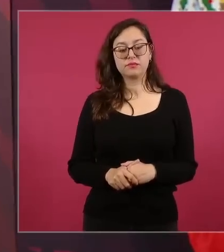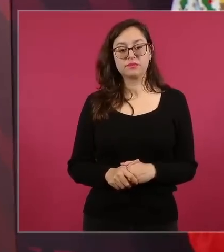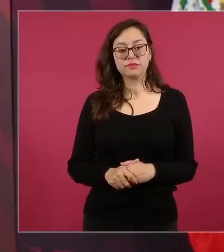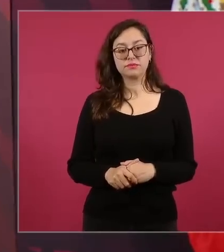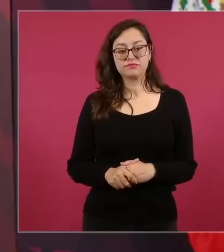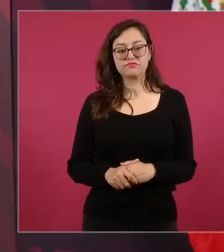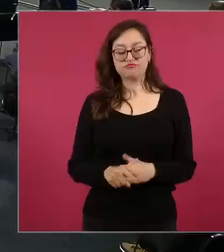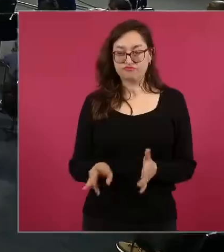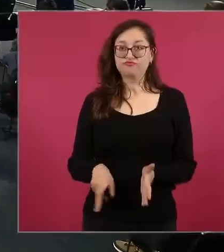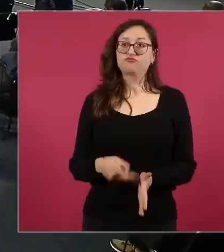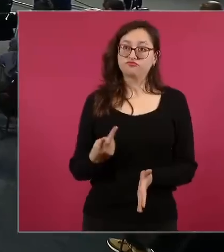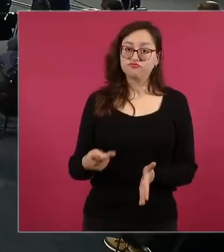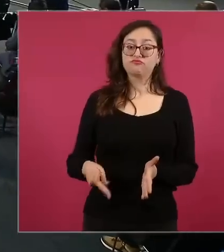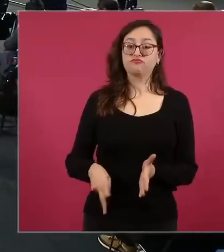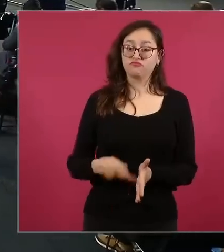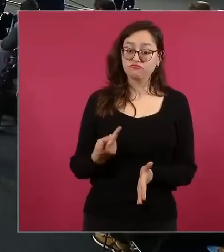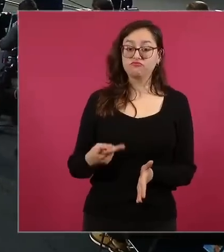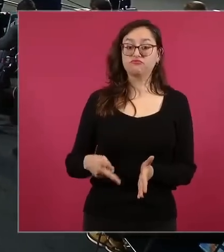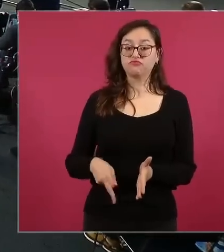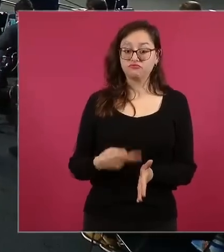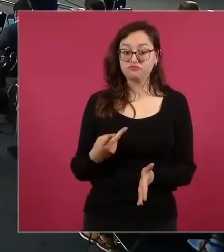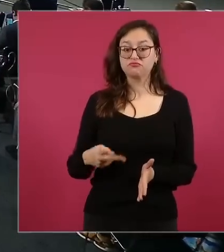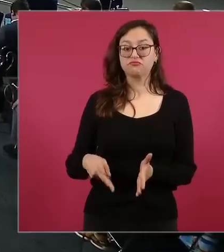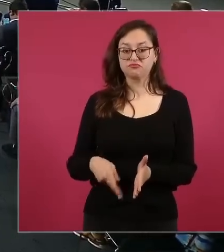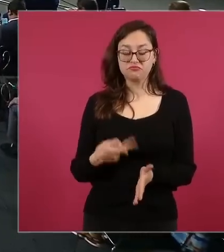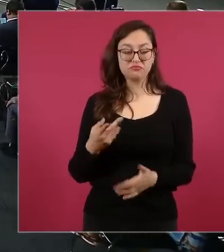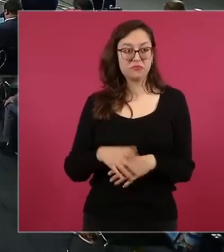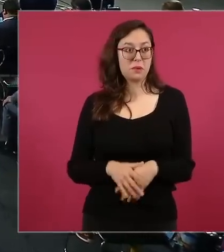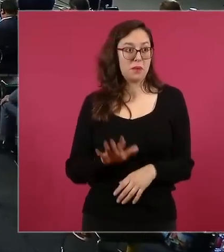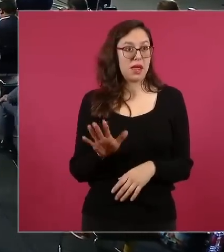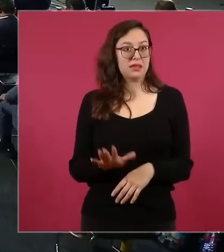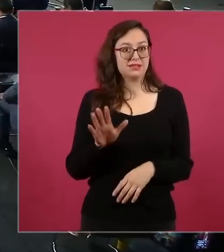Es como predicar.